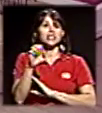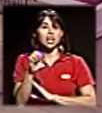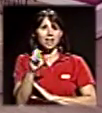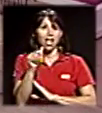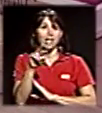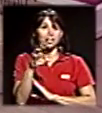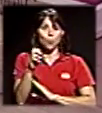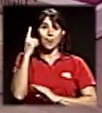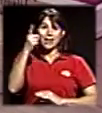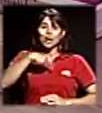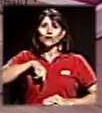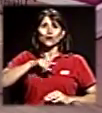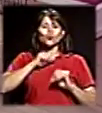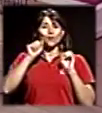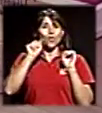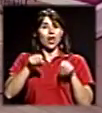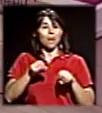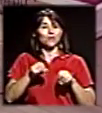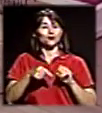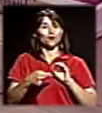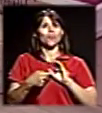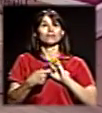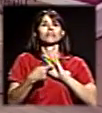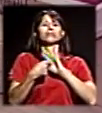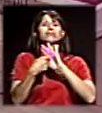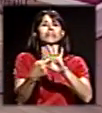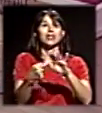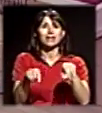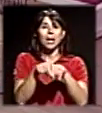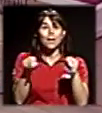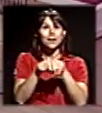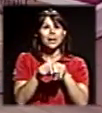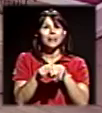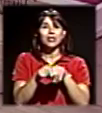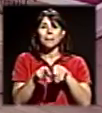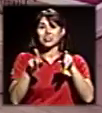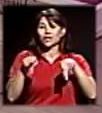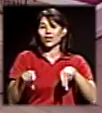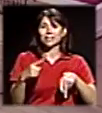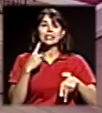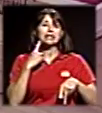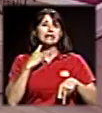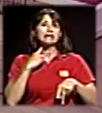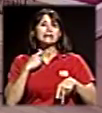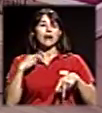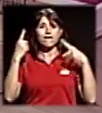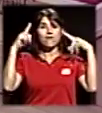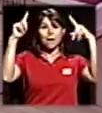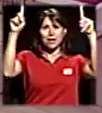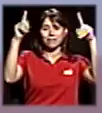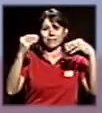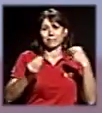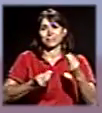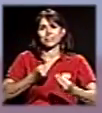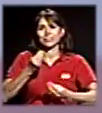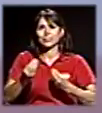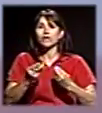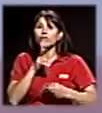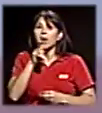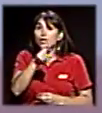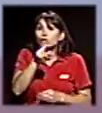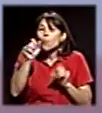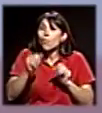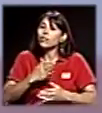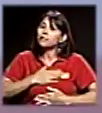tenemos también la adicción a la fama que es otro disparate más realmente puedes dar tu contribución